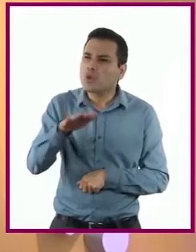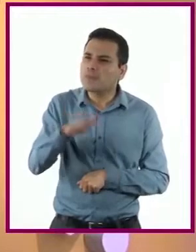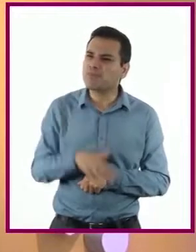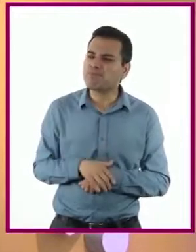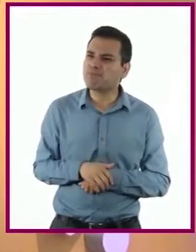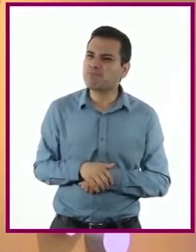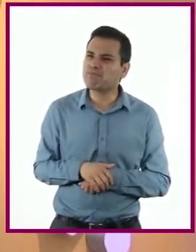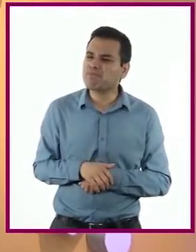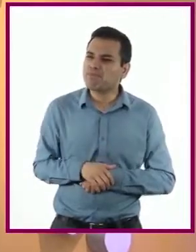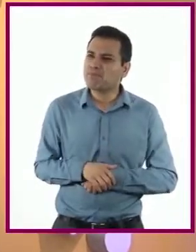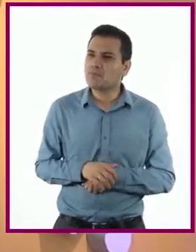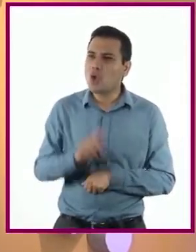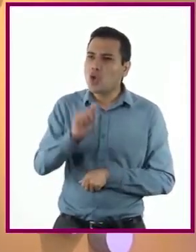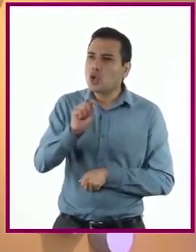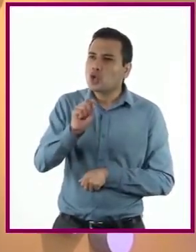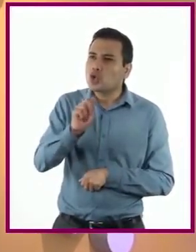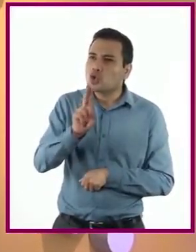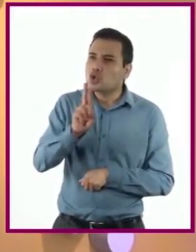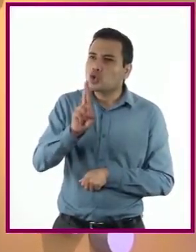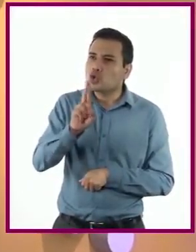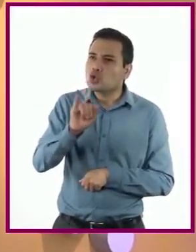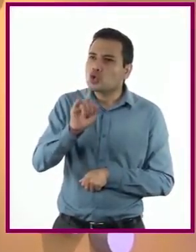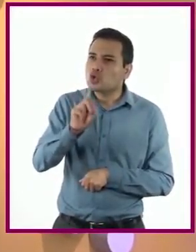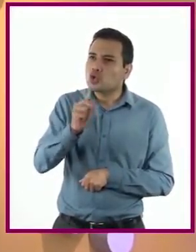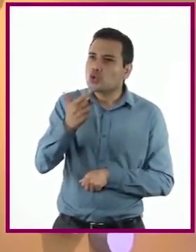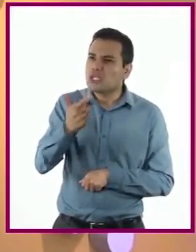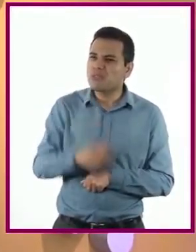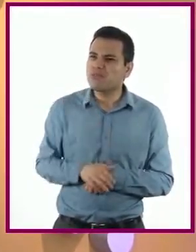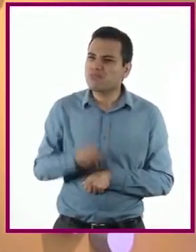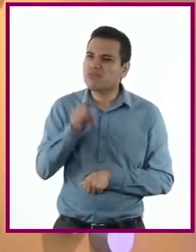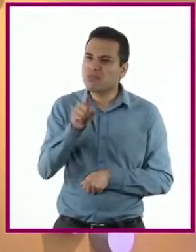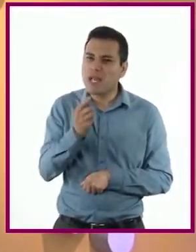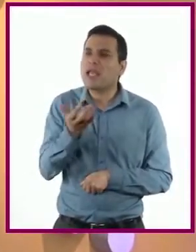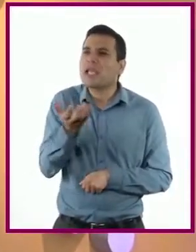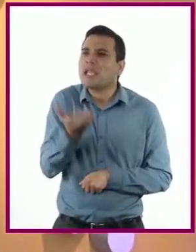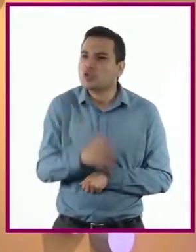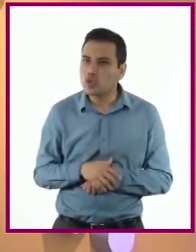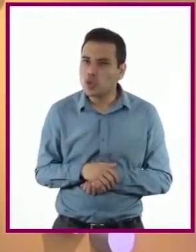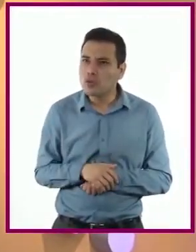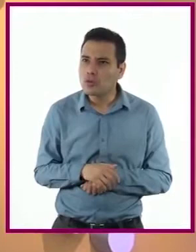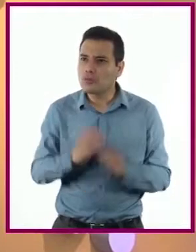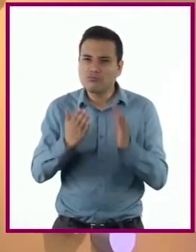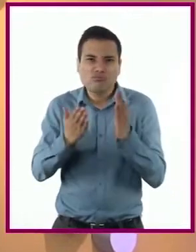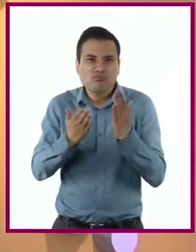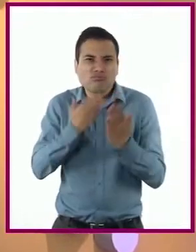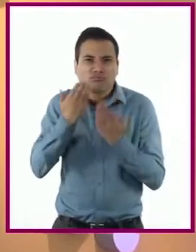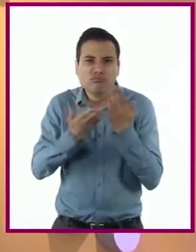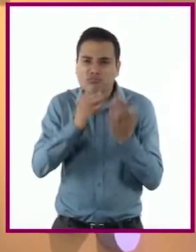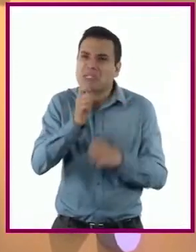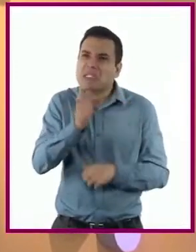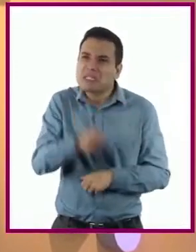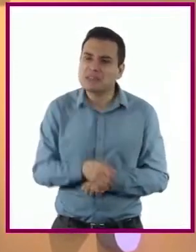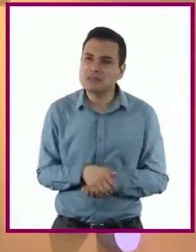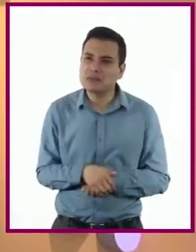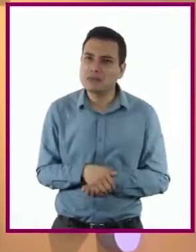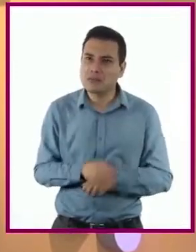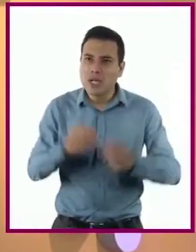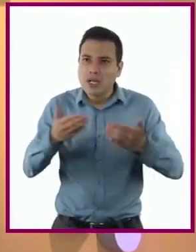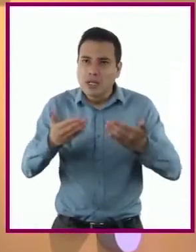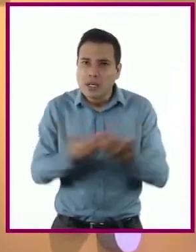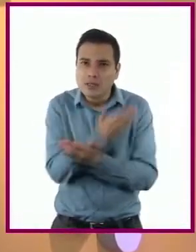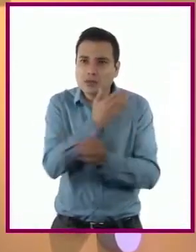otros aportes ha realizado al mundo esta personalidad? ¿Y cuáles fueron sus estudios? ¿Cuál fue su